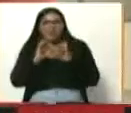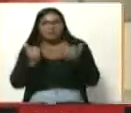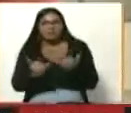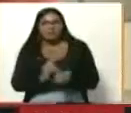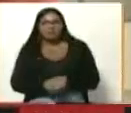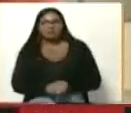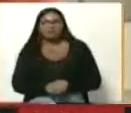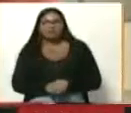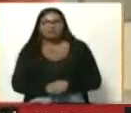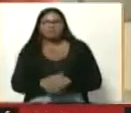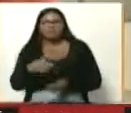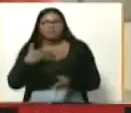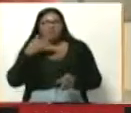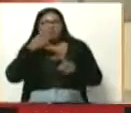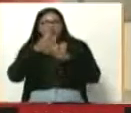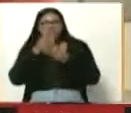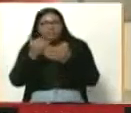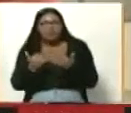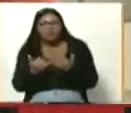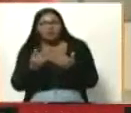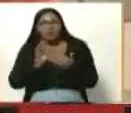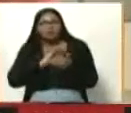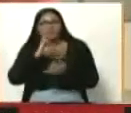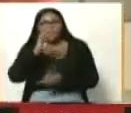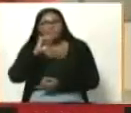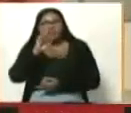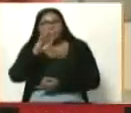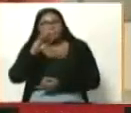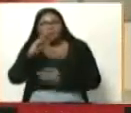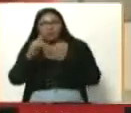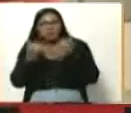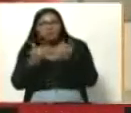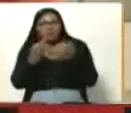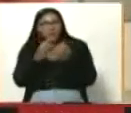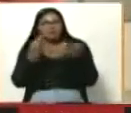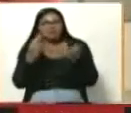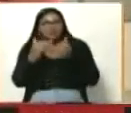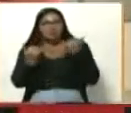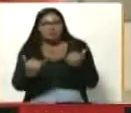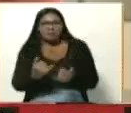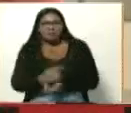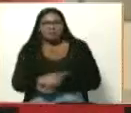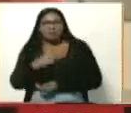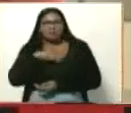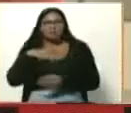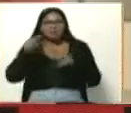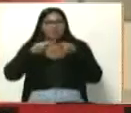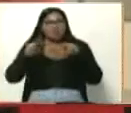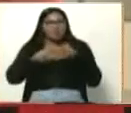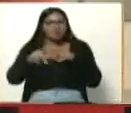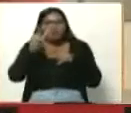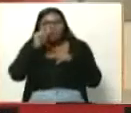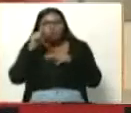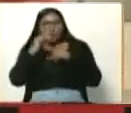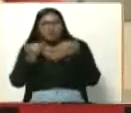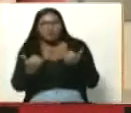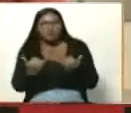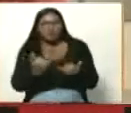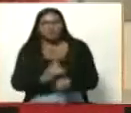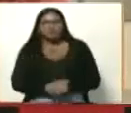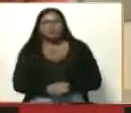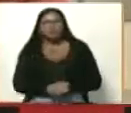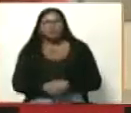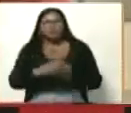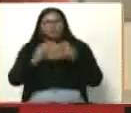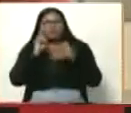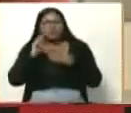también lo pueden adquirir. Los juguetes de Mario Calderón, que son una propuesta extraordinaria, lúdica para nuestros niños y niñas. Pero además también te vas a encontrar todo esto que tiene